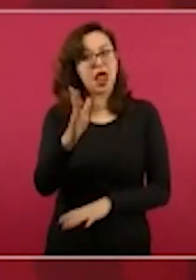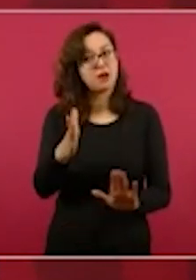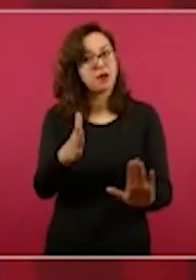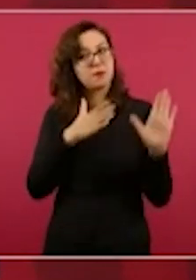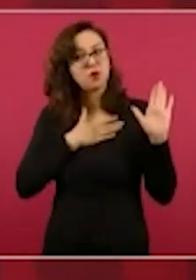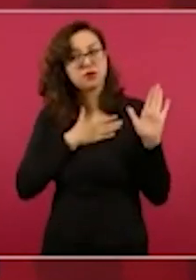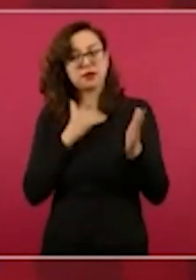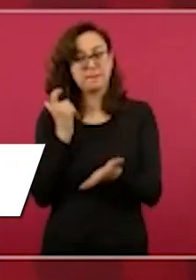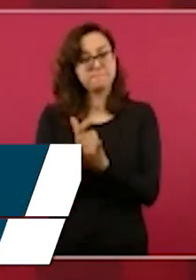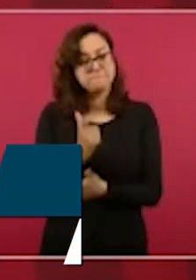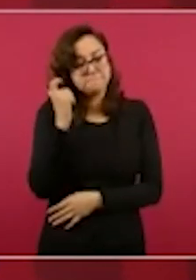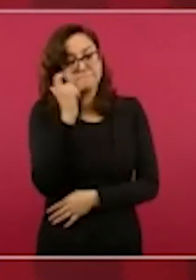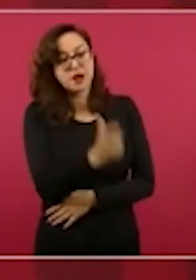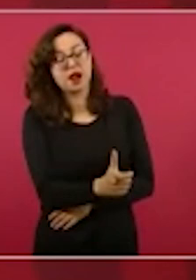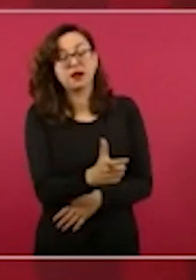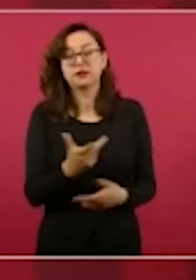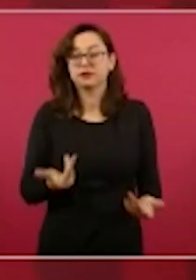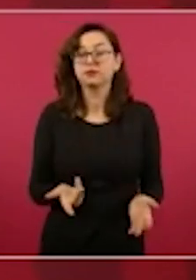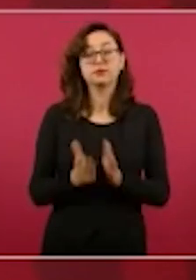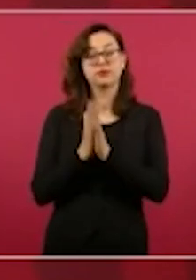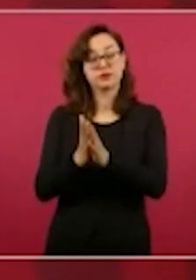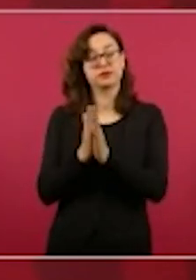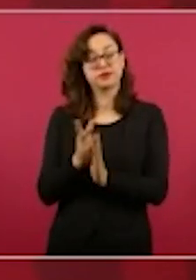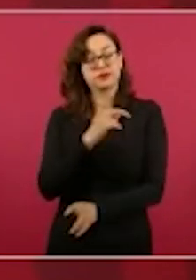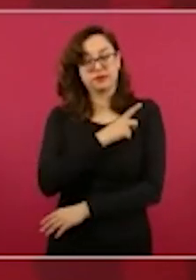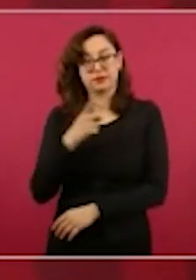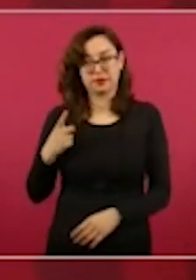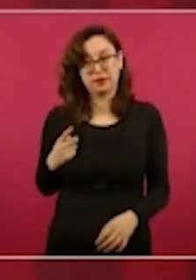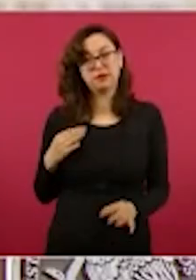de abonar, porque